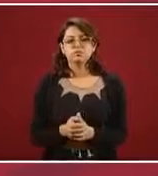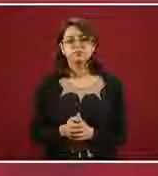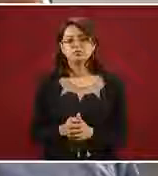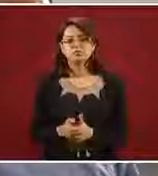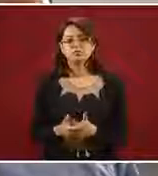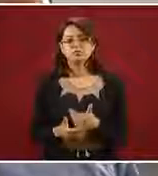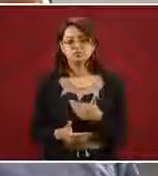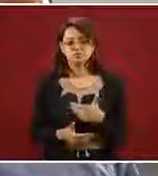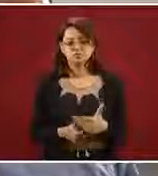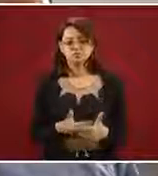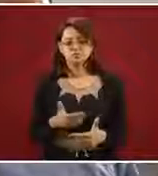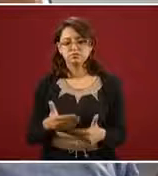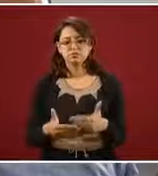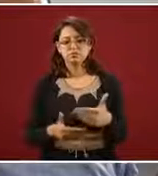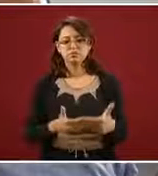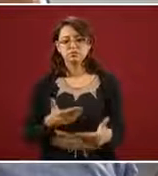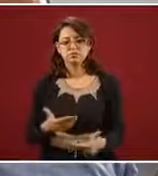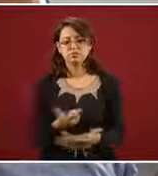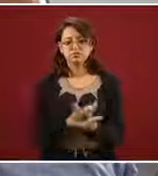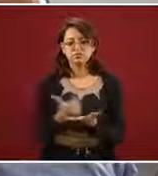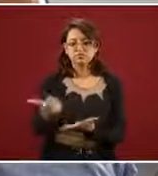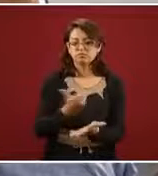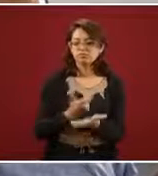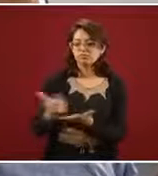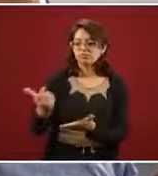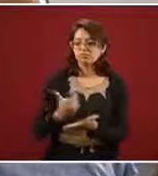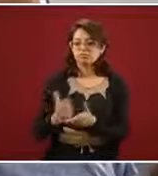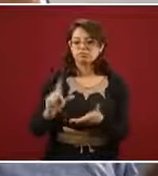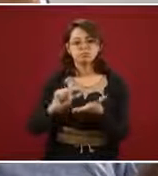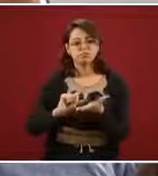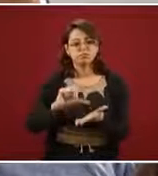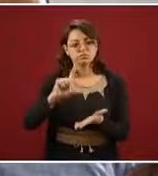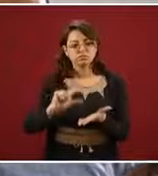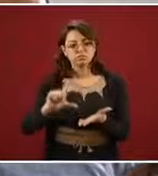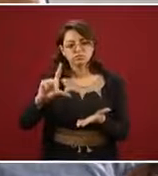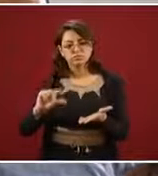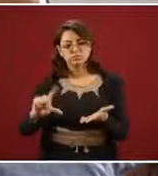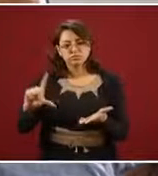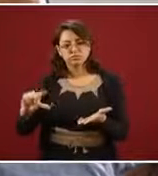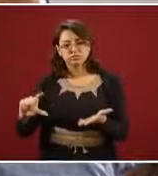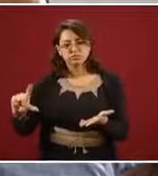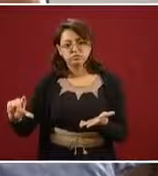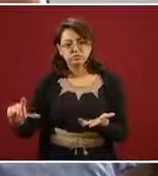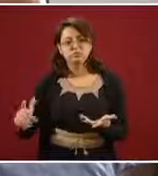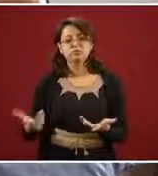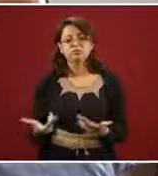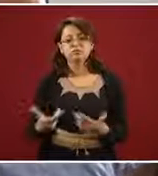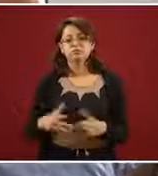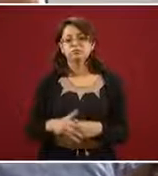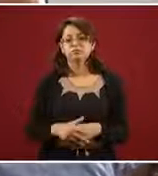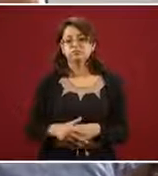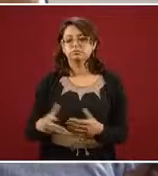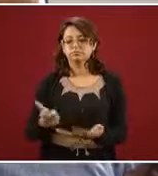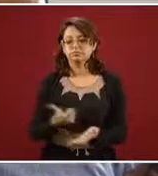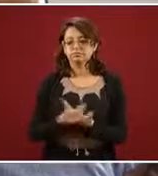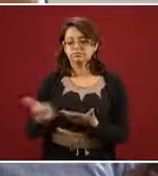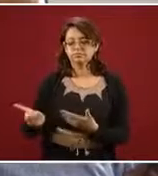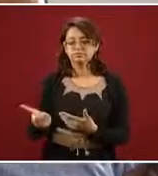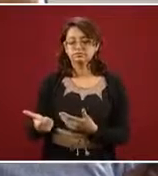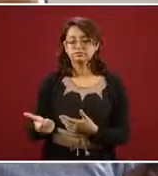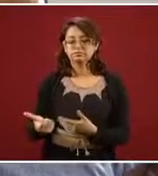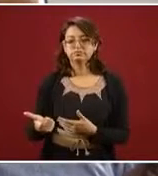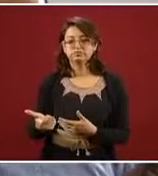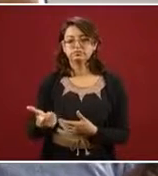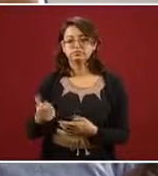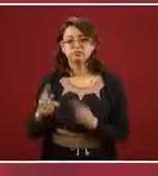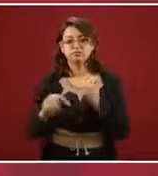se ha venido comportando el salario con relación a el precio